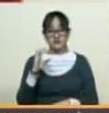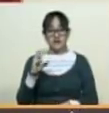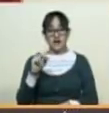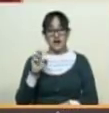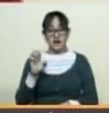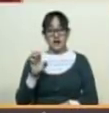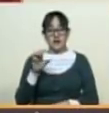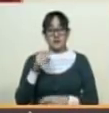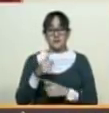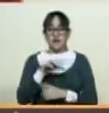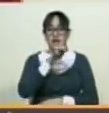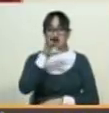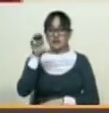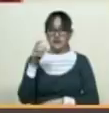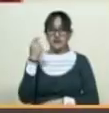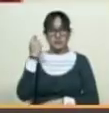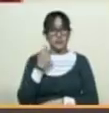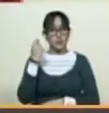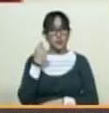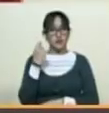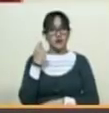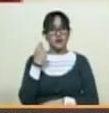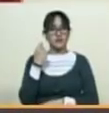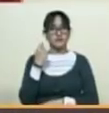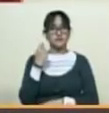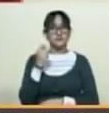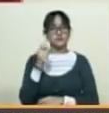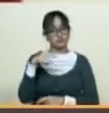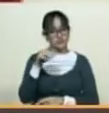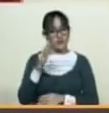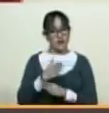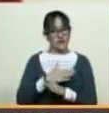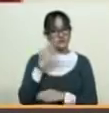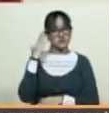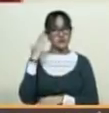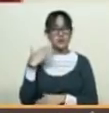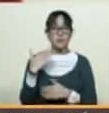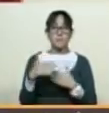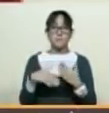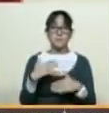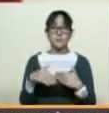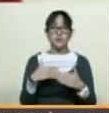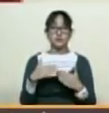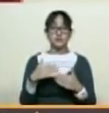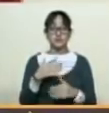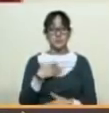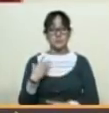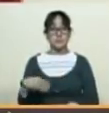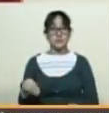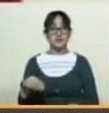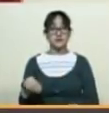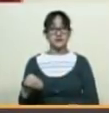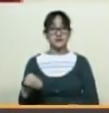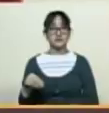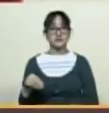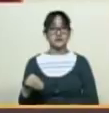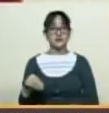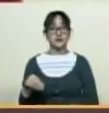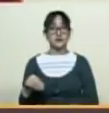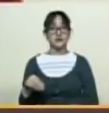legislativos y estadales y los consejos municipales. Tal como ustedes lo saben, ya el proceso de presidencial